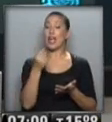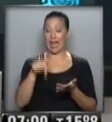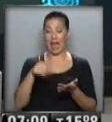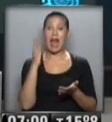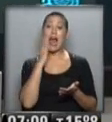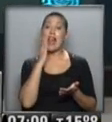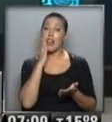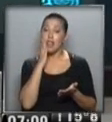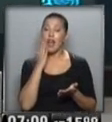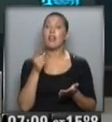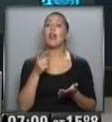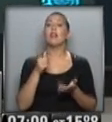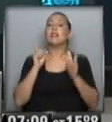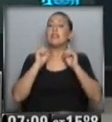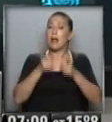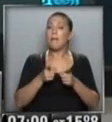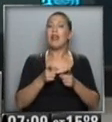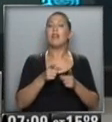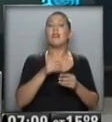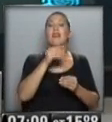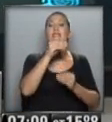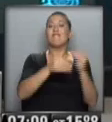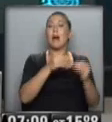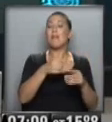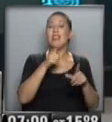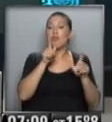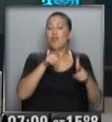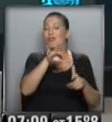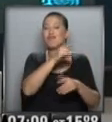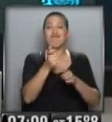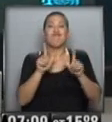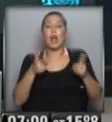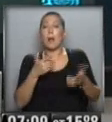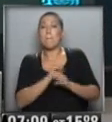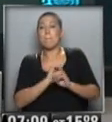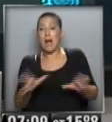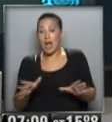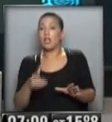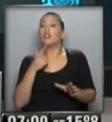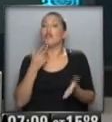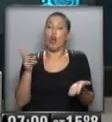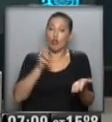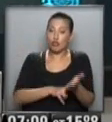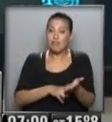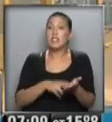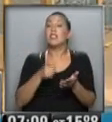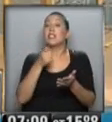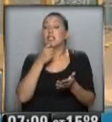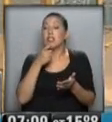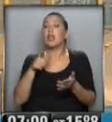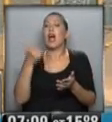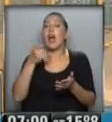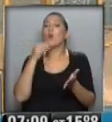un repechaje para las familias que no hayan resultado beneficiadas. Quienes resulten elegidos obtendrán un turno para dirigirse al